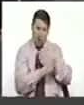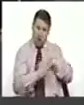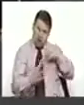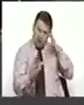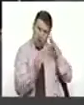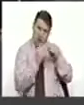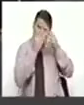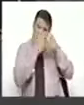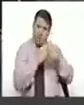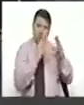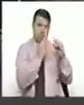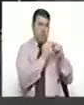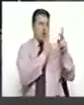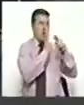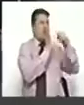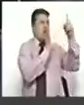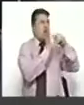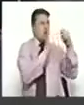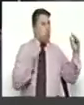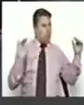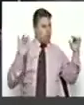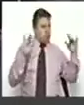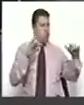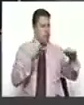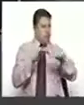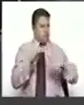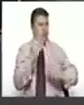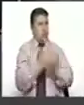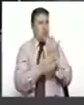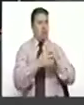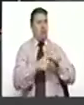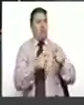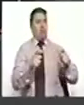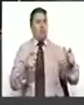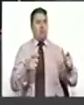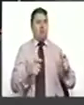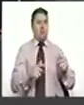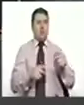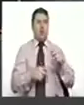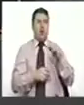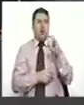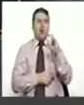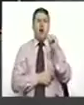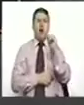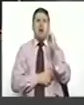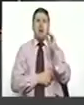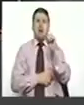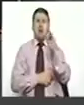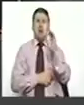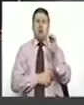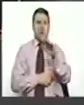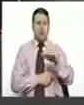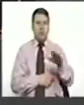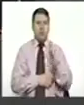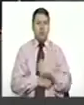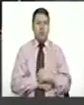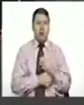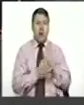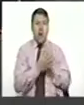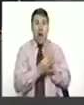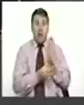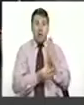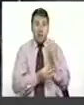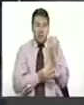de empresas con alta tecnología y los propietarios ancestrales del Catatumbo. Mientras palma